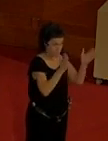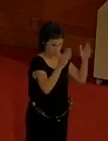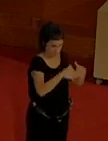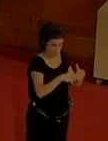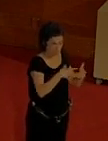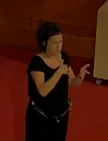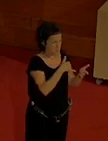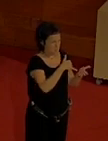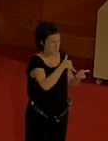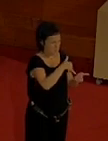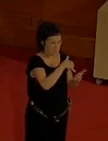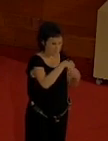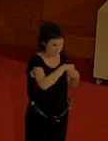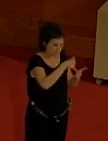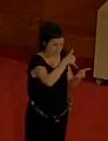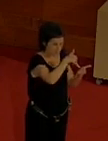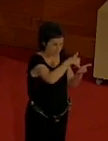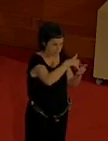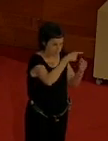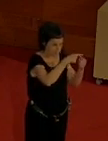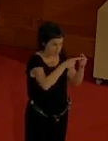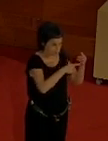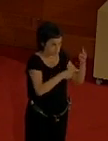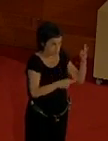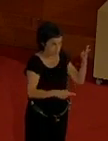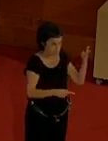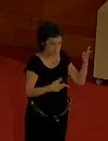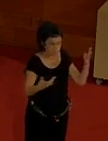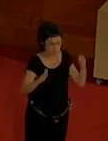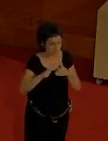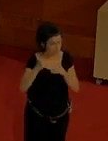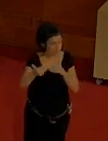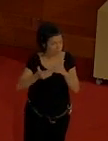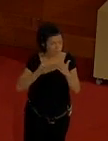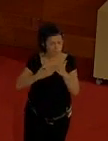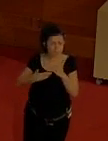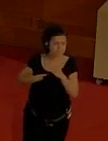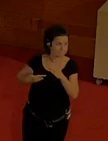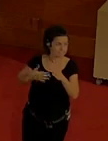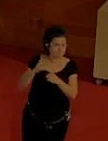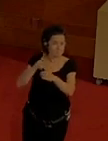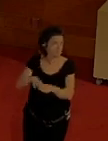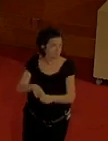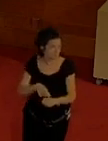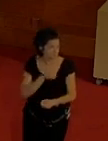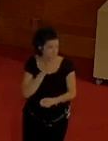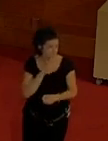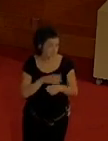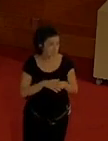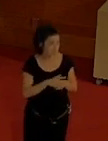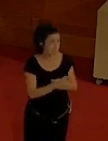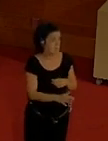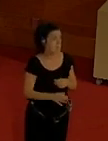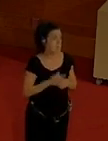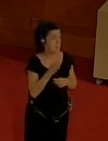debilidades internas que le restan capacidad para para poder estar presente fuera a eso se le añade que India en términos militares si